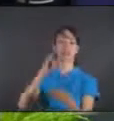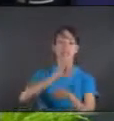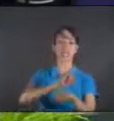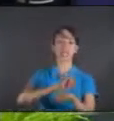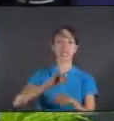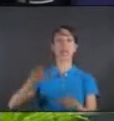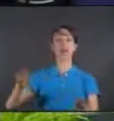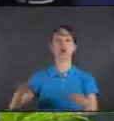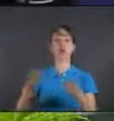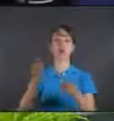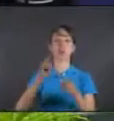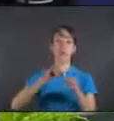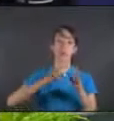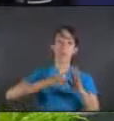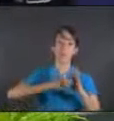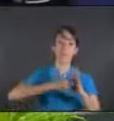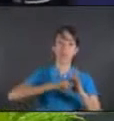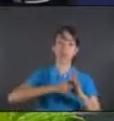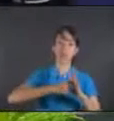Entonces, Santa Cena,